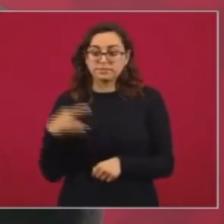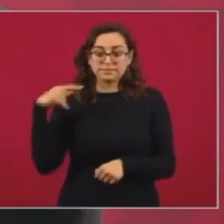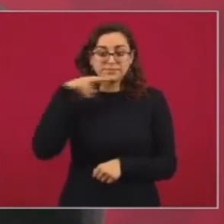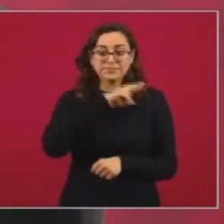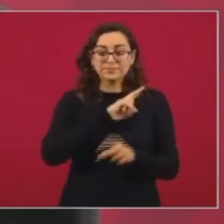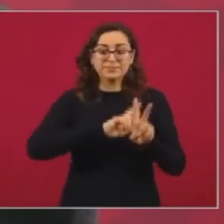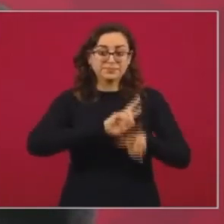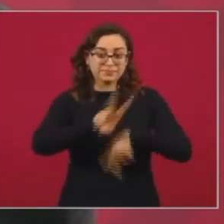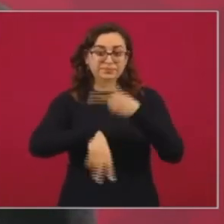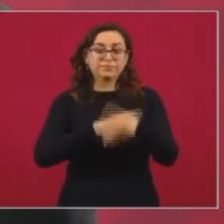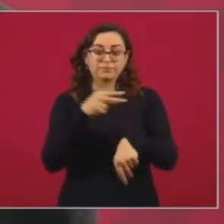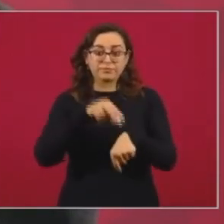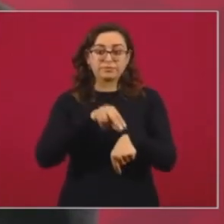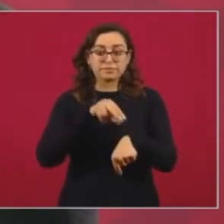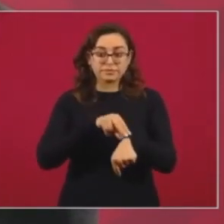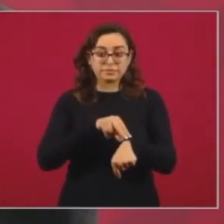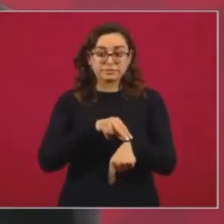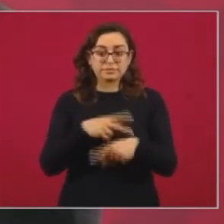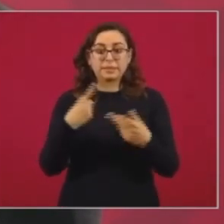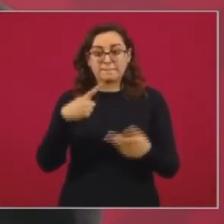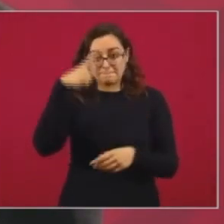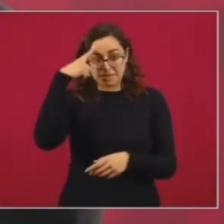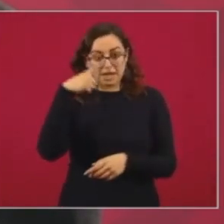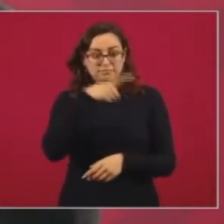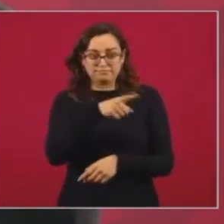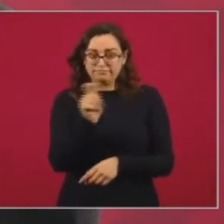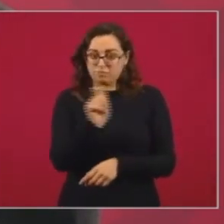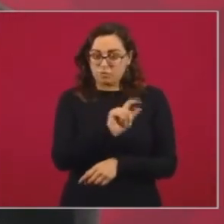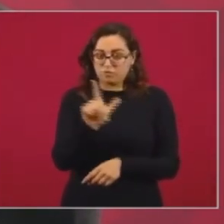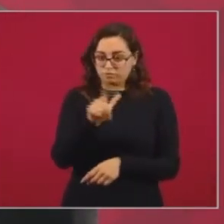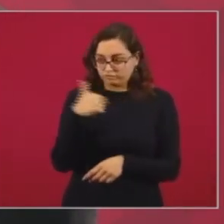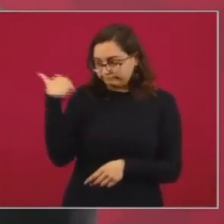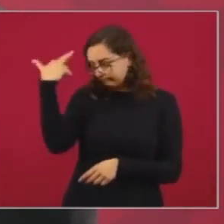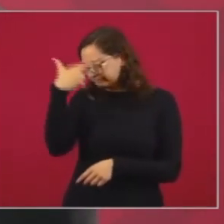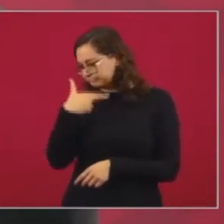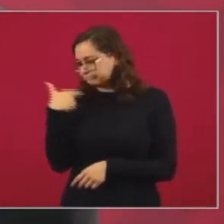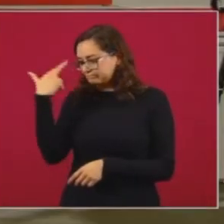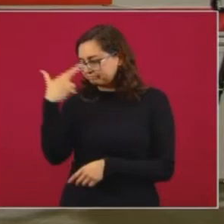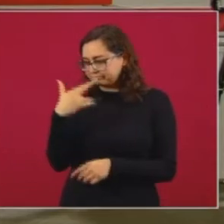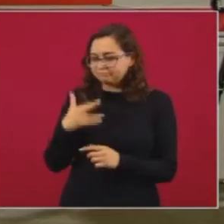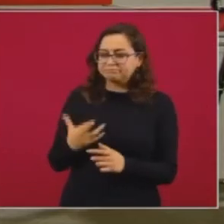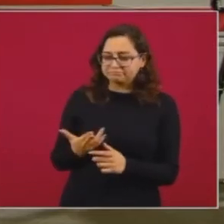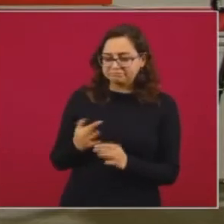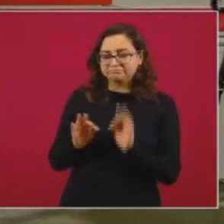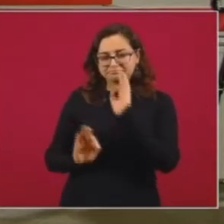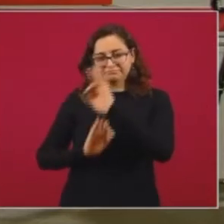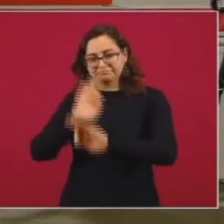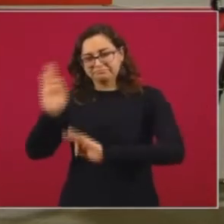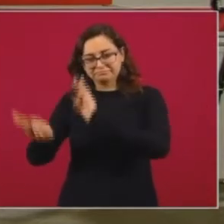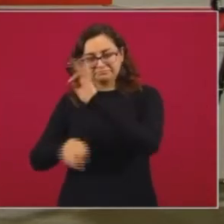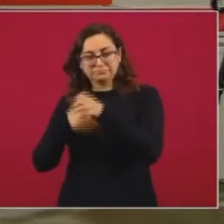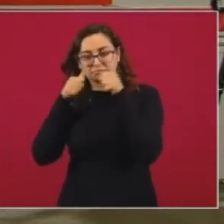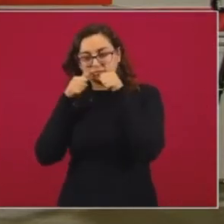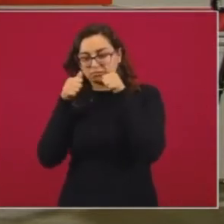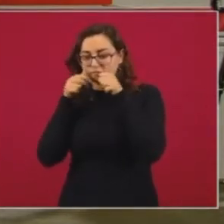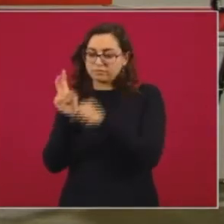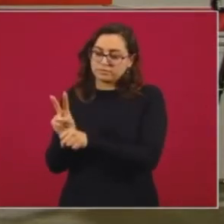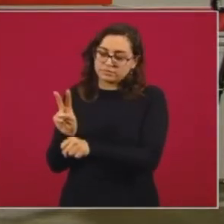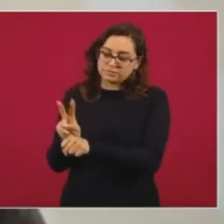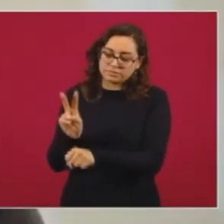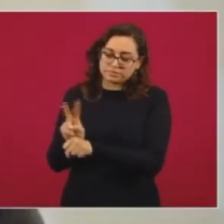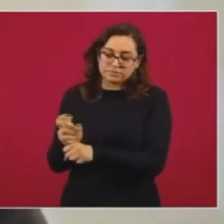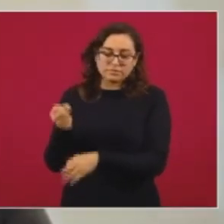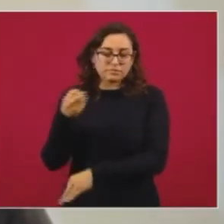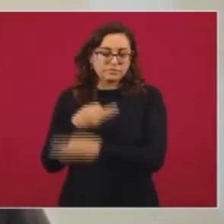estos síntomas, para que sea un profesional de la salud en el que implemente un seguimiento con